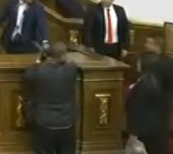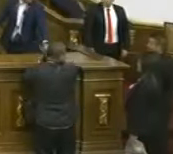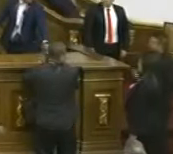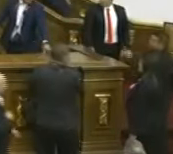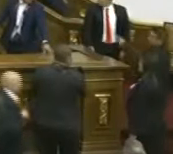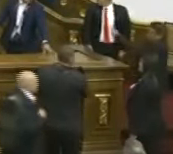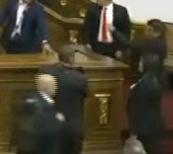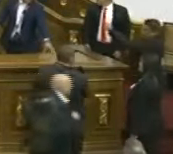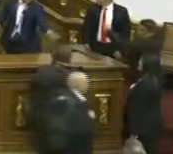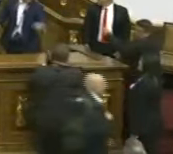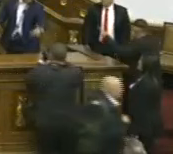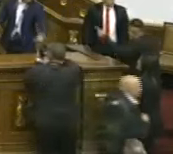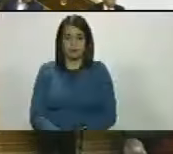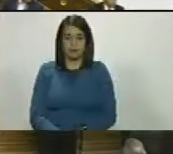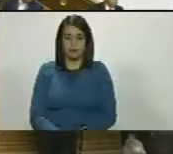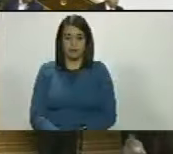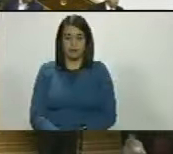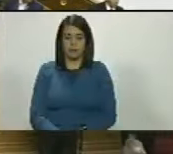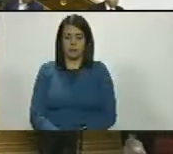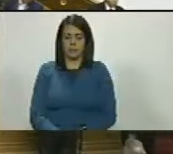la sesión ordinaria del día de hoy.